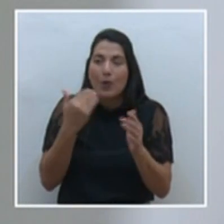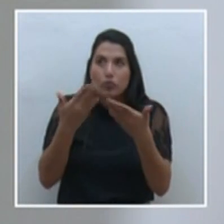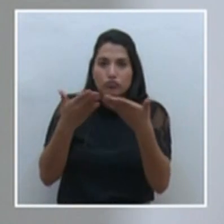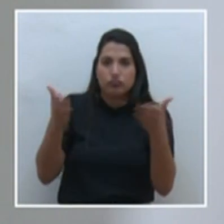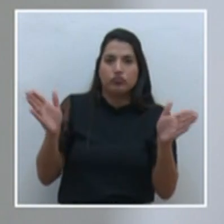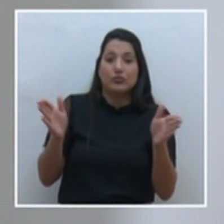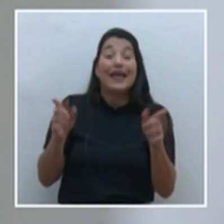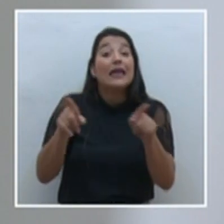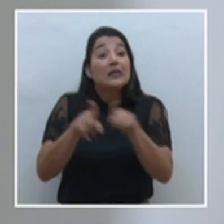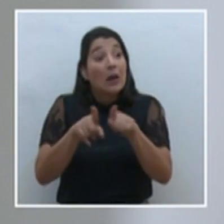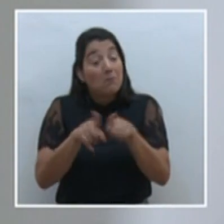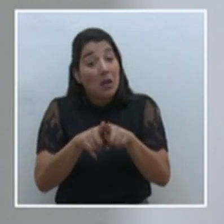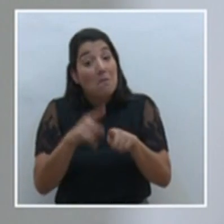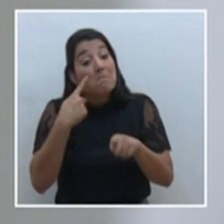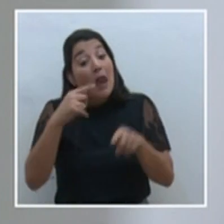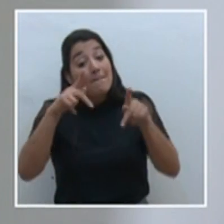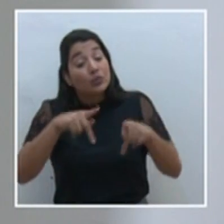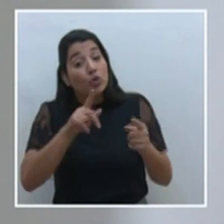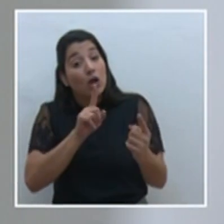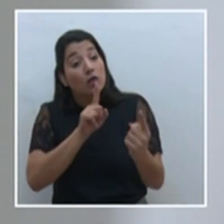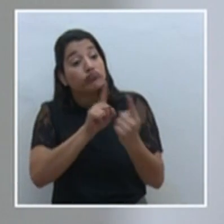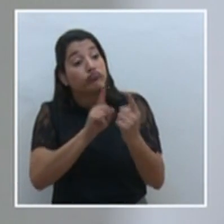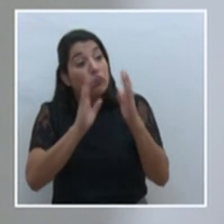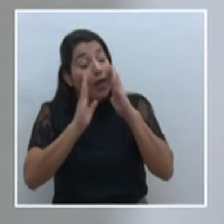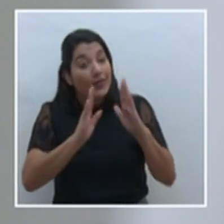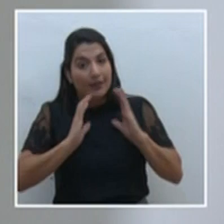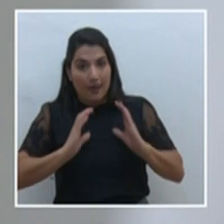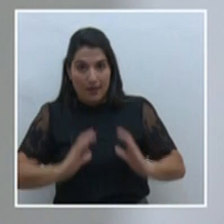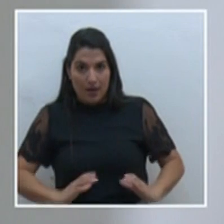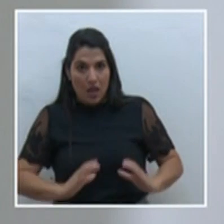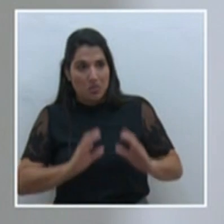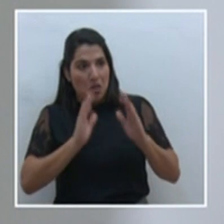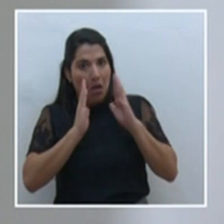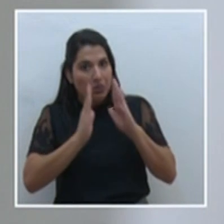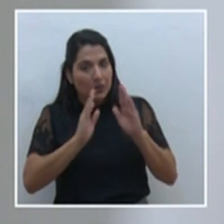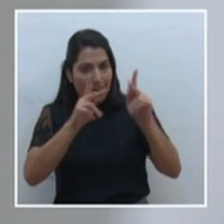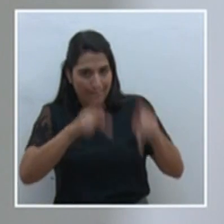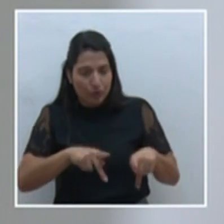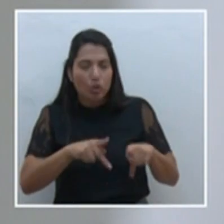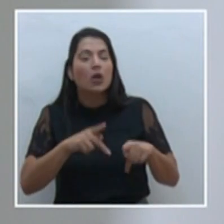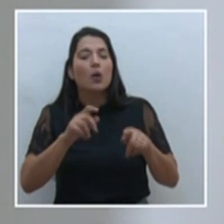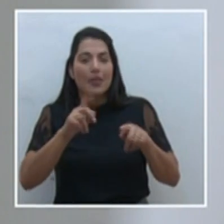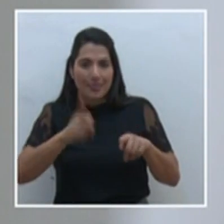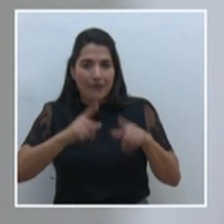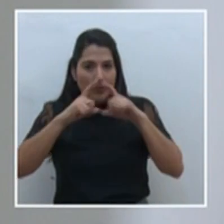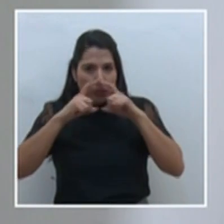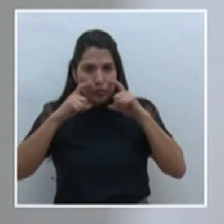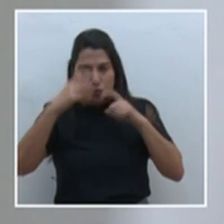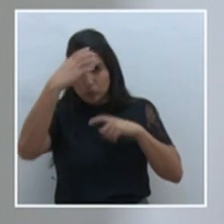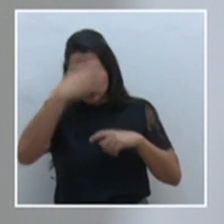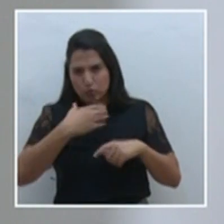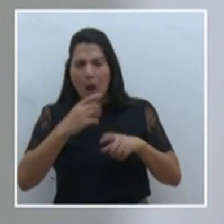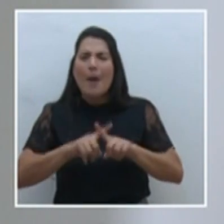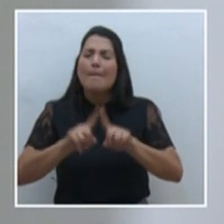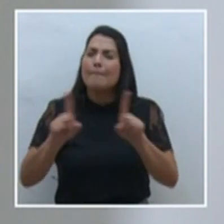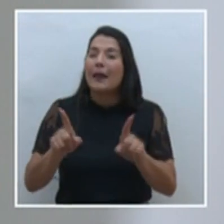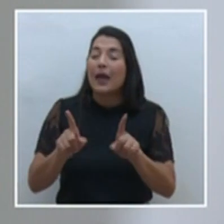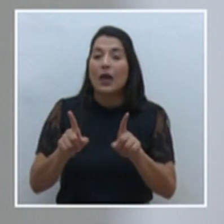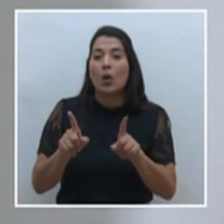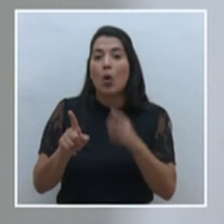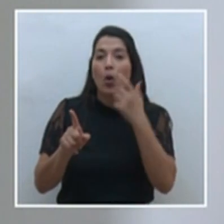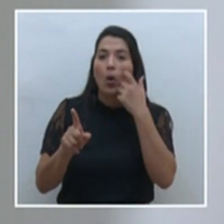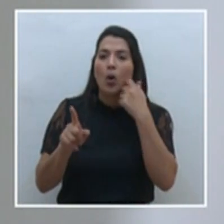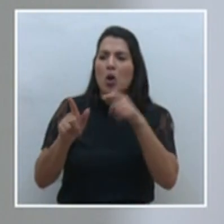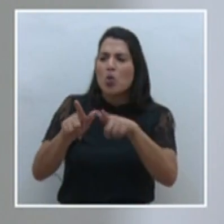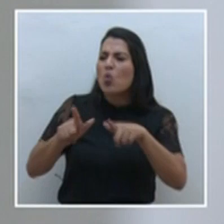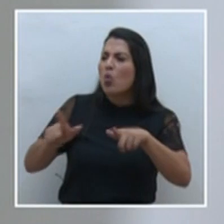por el contacto un poco más cercano. Pero sabemos que en el momento que no hay transmisión comunitaria, en realidad el riesgo mayor se puede